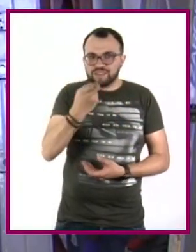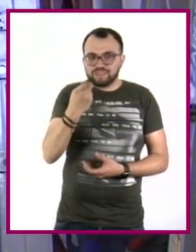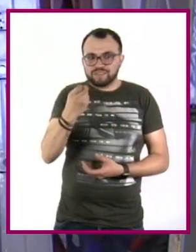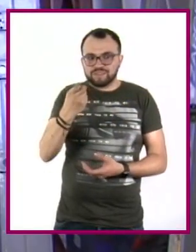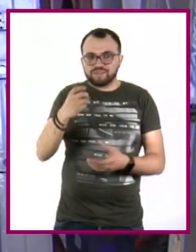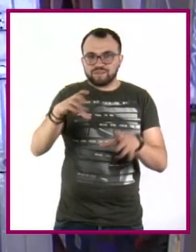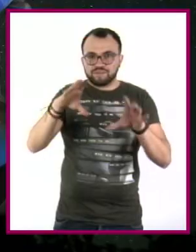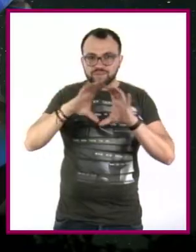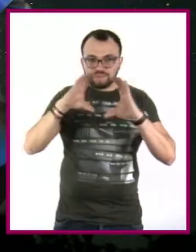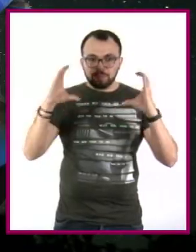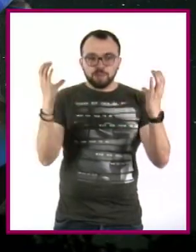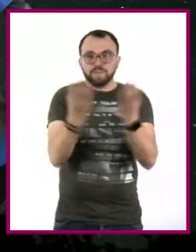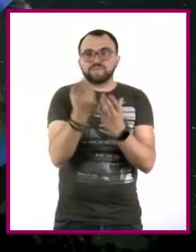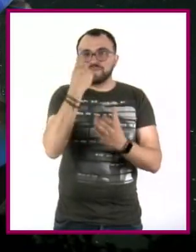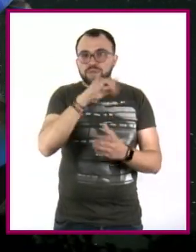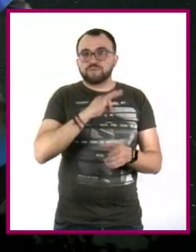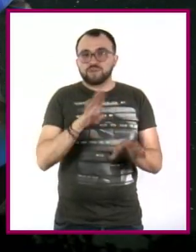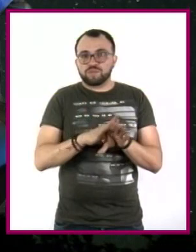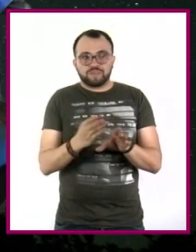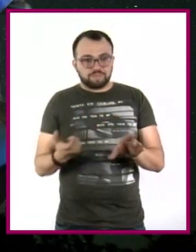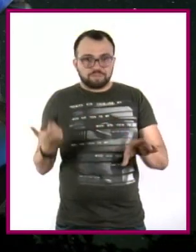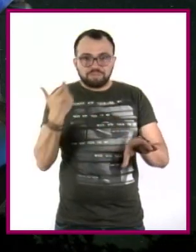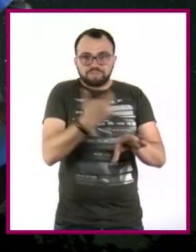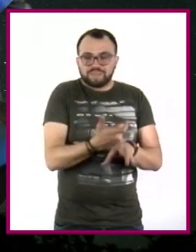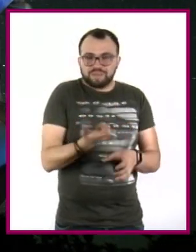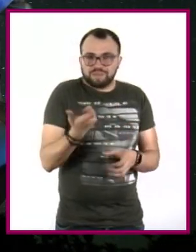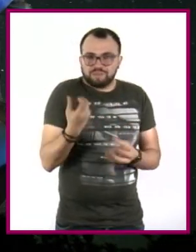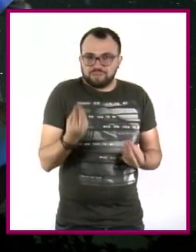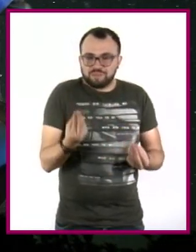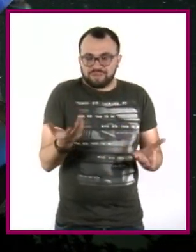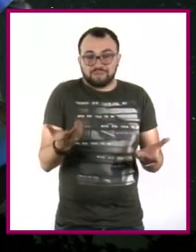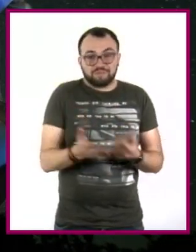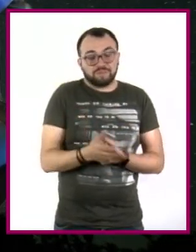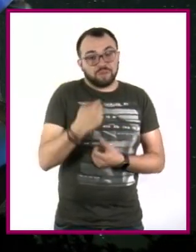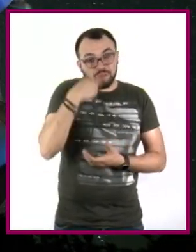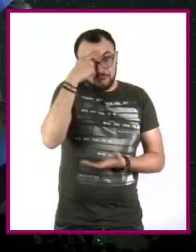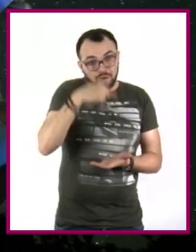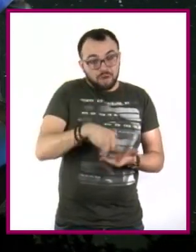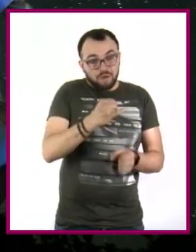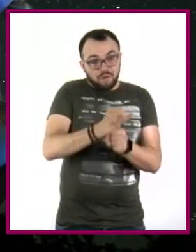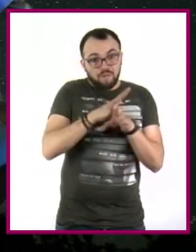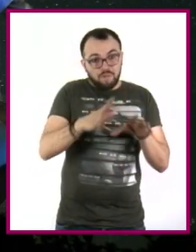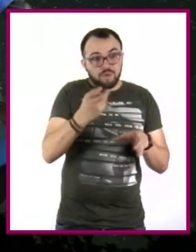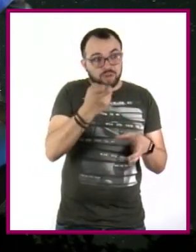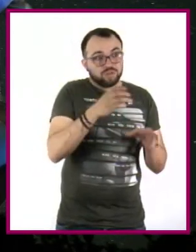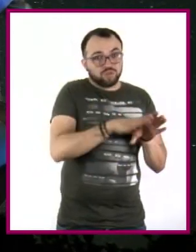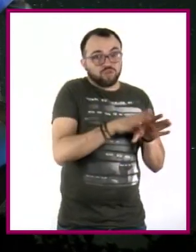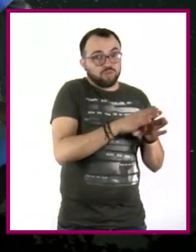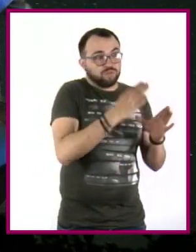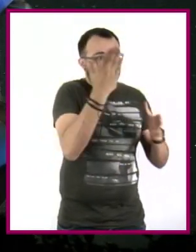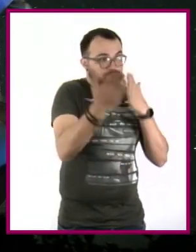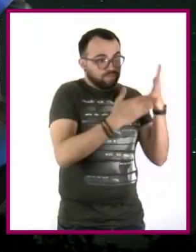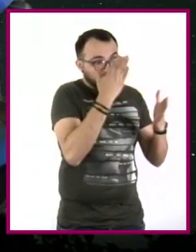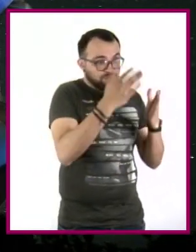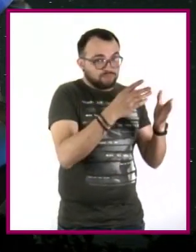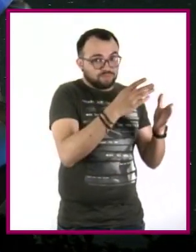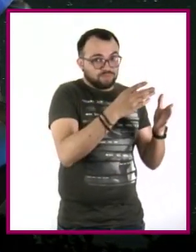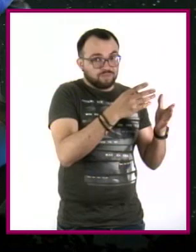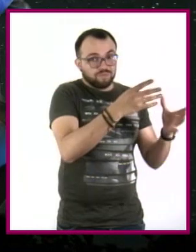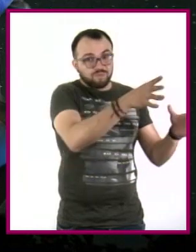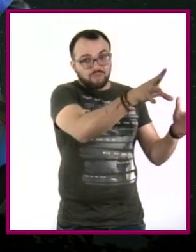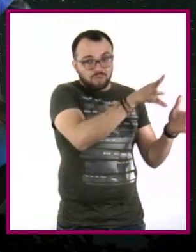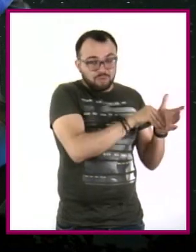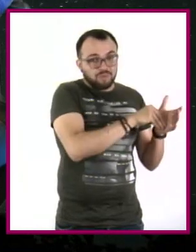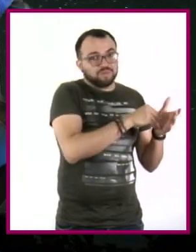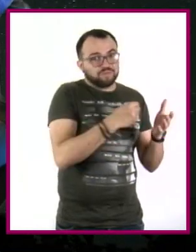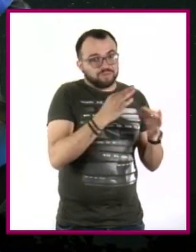para que sea necesario invertir tanto dinero. Pero supongo que la información que obtengan será de gran importancia. ¿Qué te parece